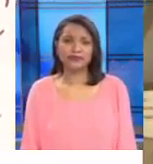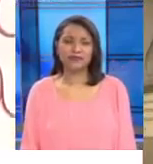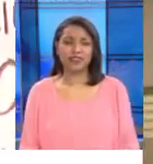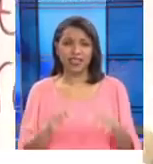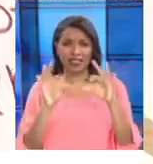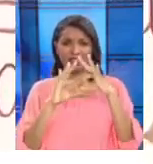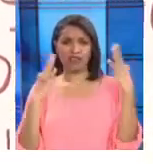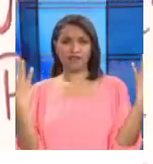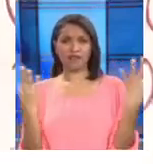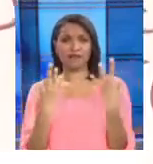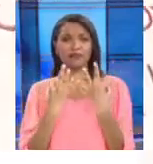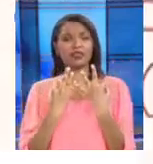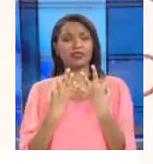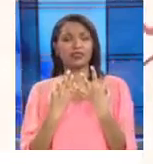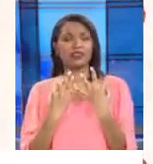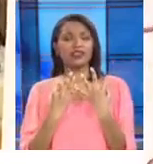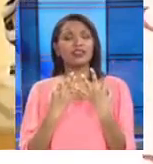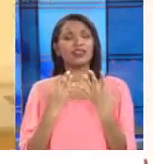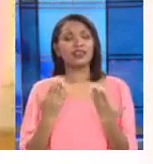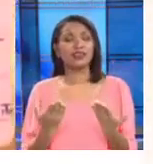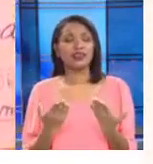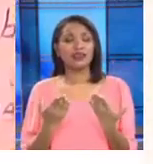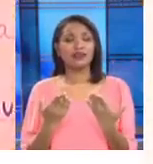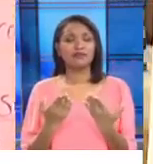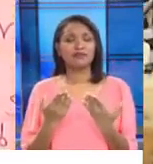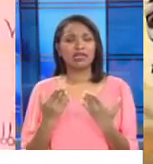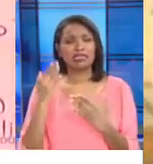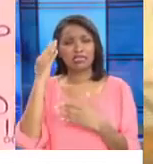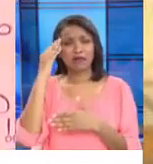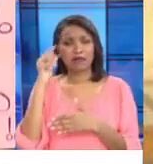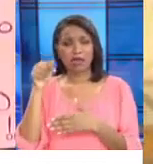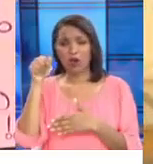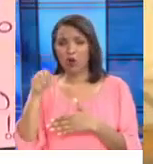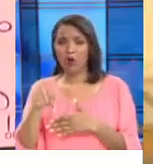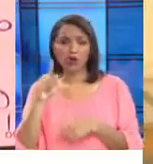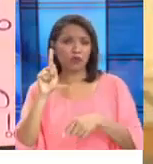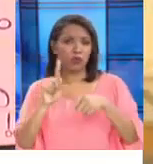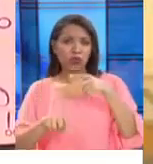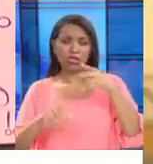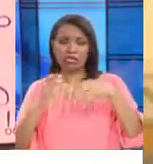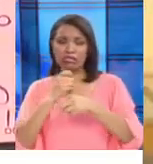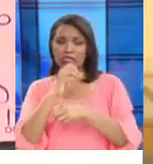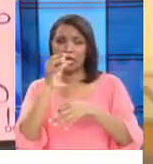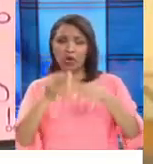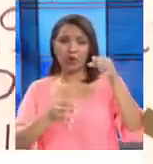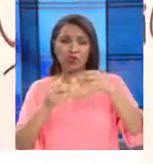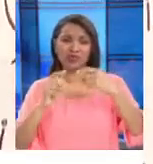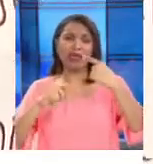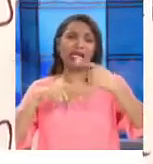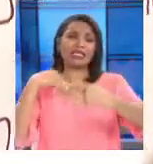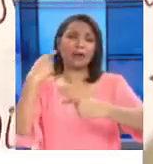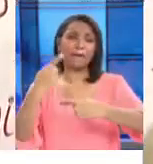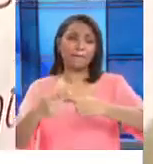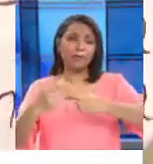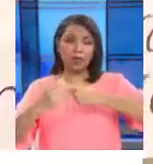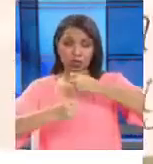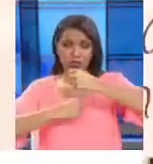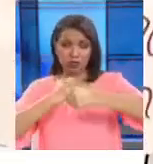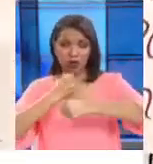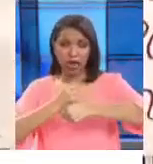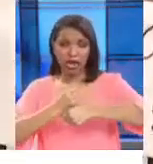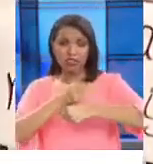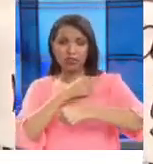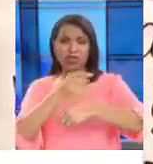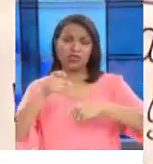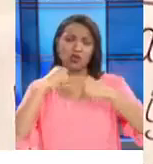esta comerciante, Stephanie Rodríguez, tras conocer esta determinación de reprogramar la fecha de audiencia, protestaron